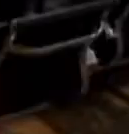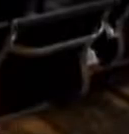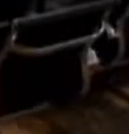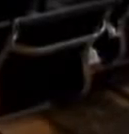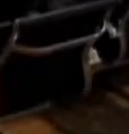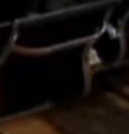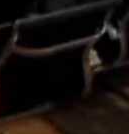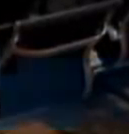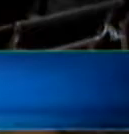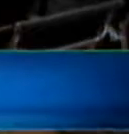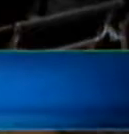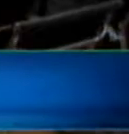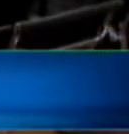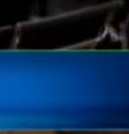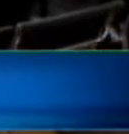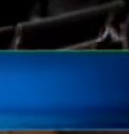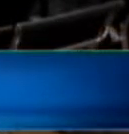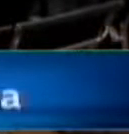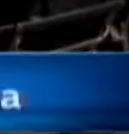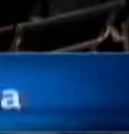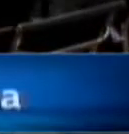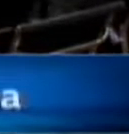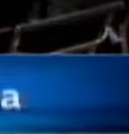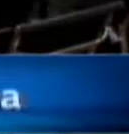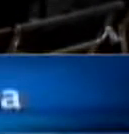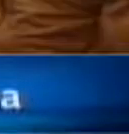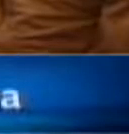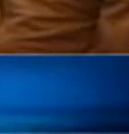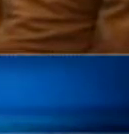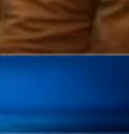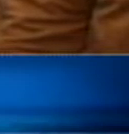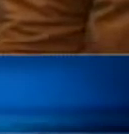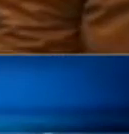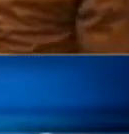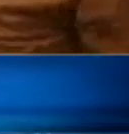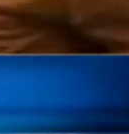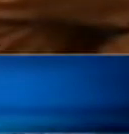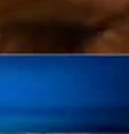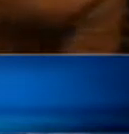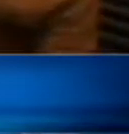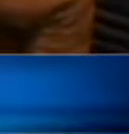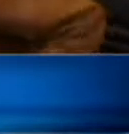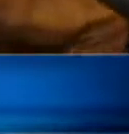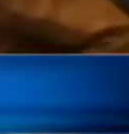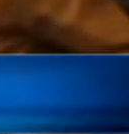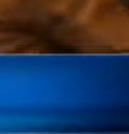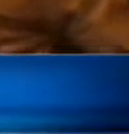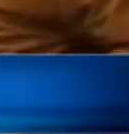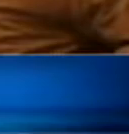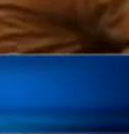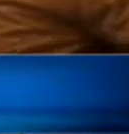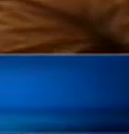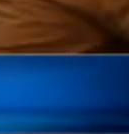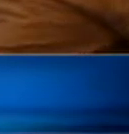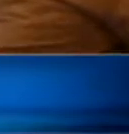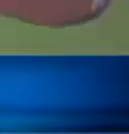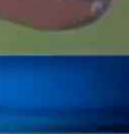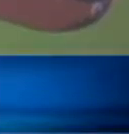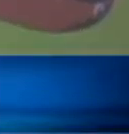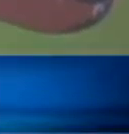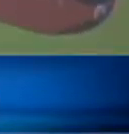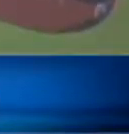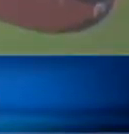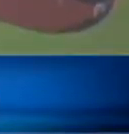Participación Ciudadana y Control Social resolvió solicitar a la Contraloría General del Estado realice una auditoría financiera y de gestión a